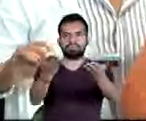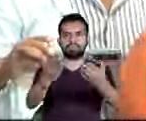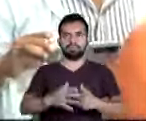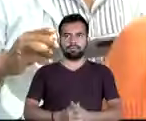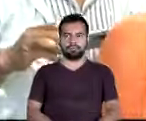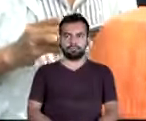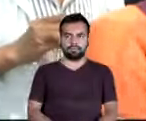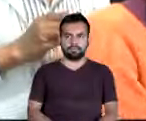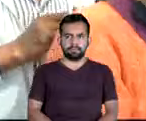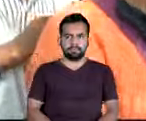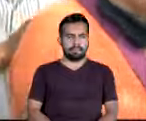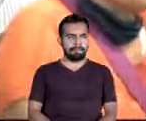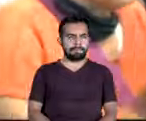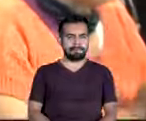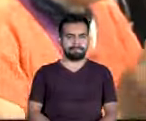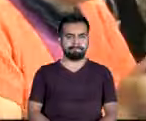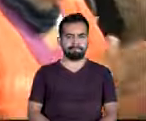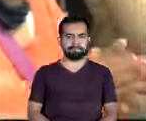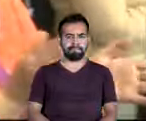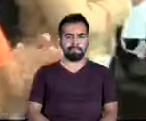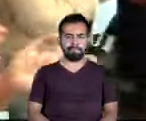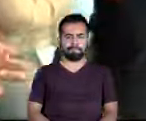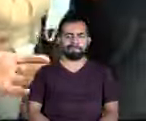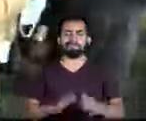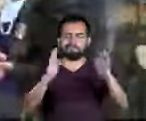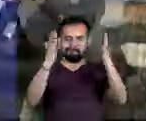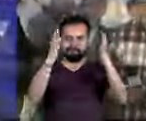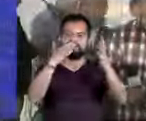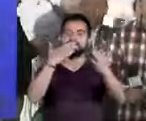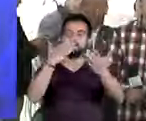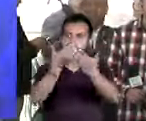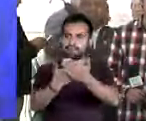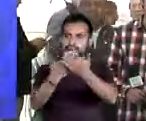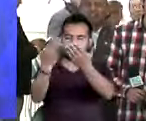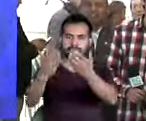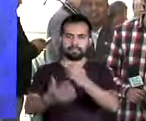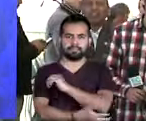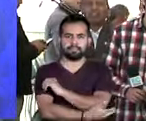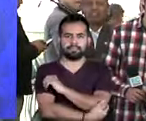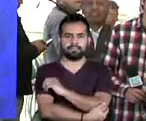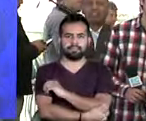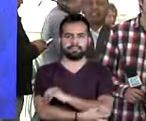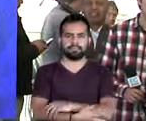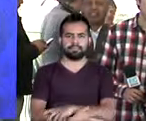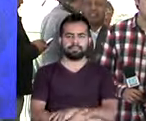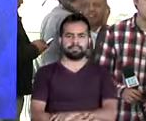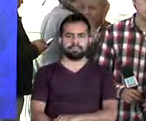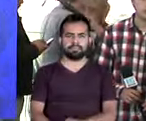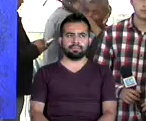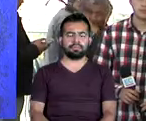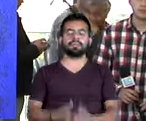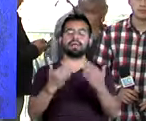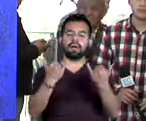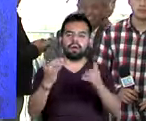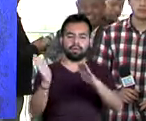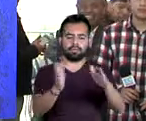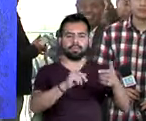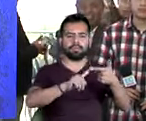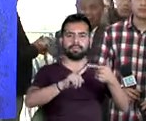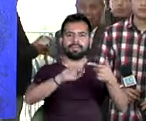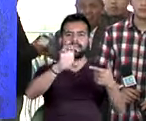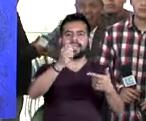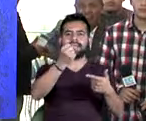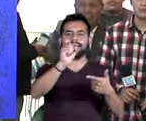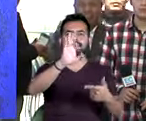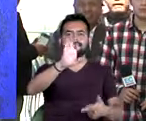necesario. Muchas gracias, Pavel. Gracias a Carla por la pregunta. A continuación vamos a escuchar a Stephanie Paz